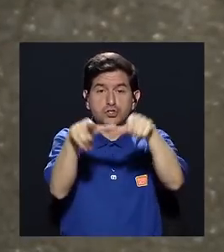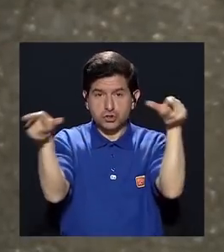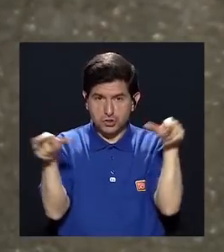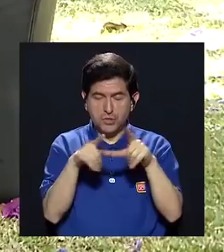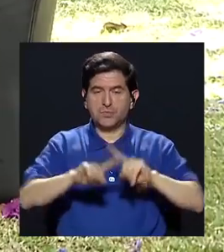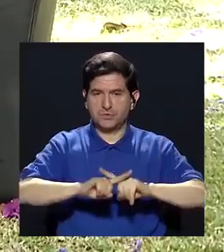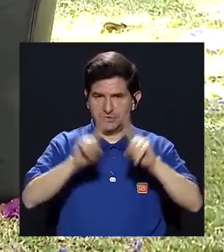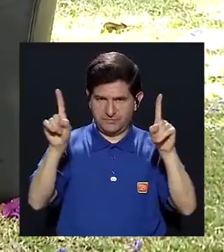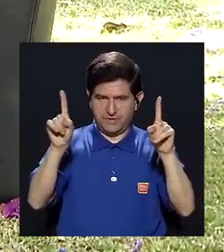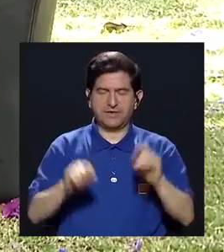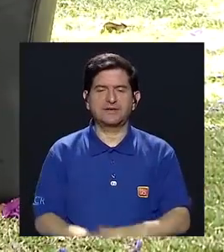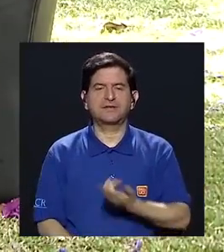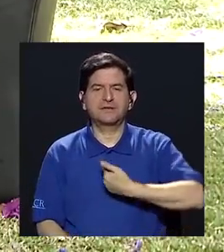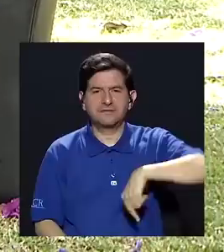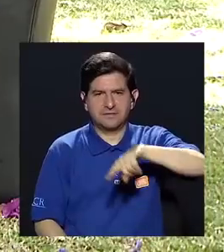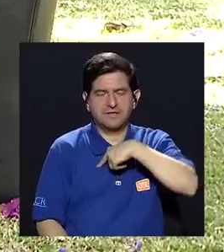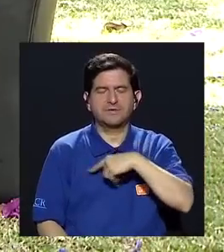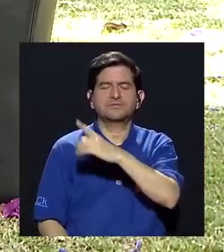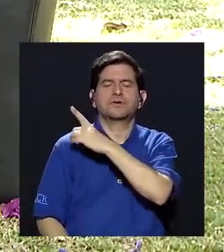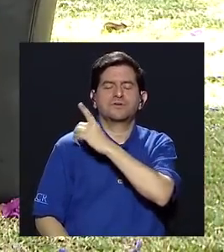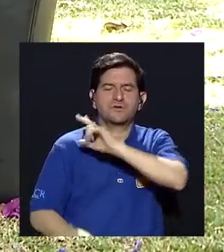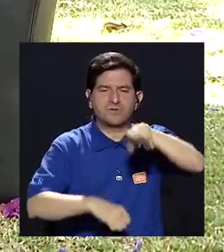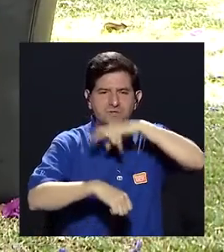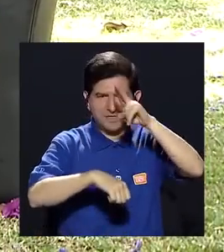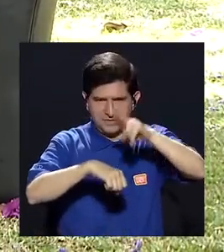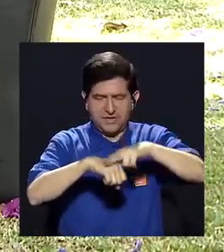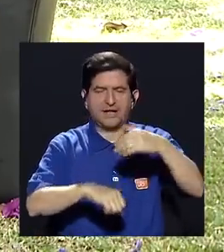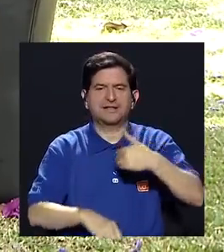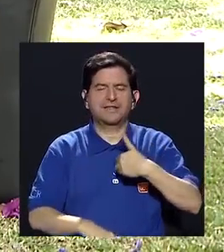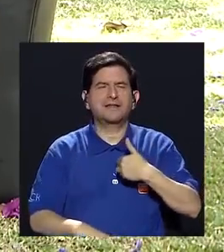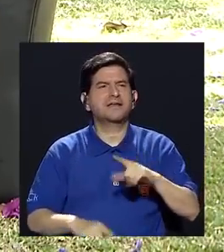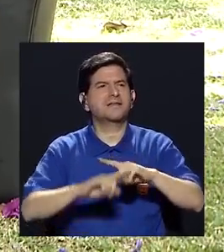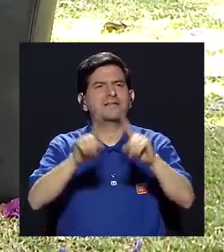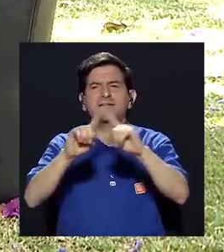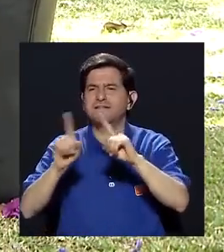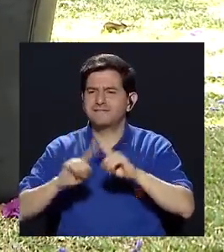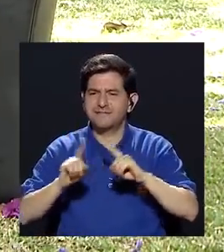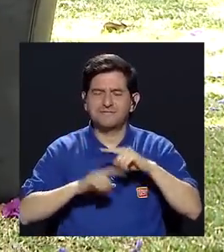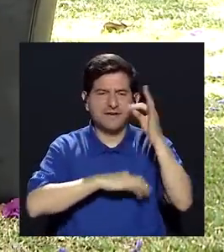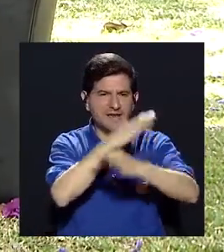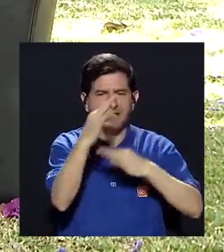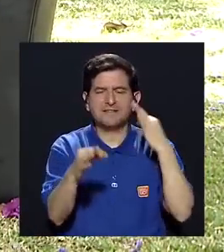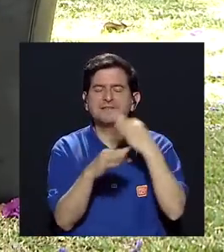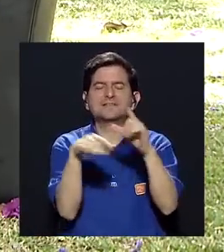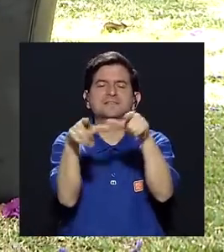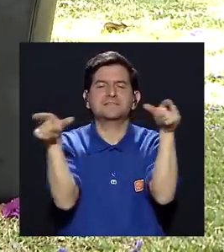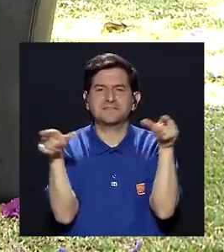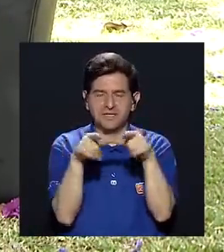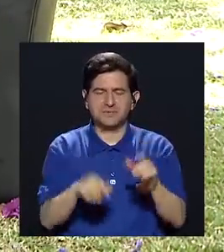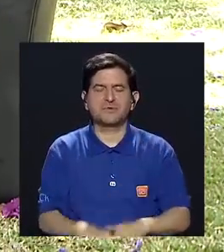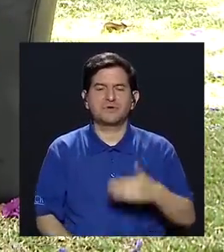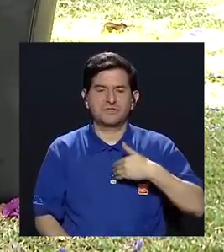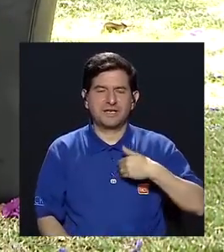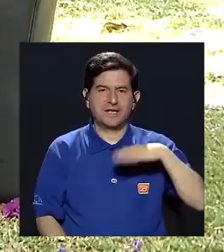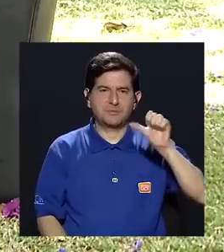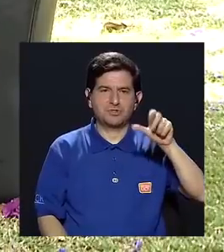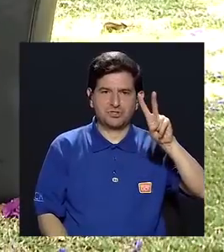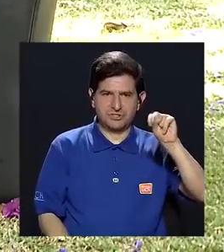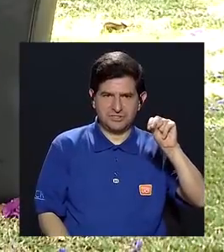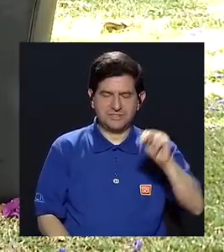que nosotros en la Dirección Nacional de Sensinay tenemos varios tipos de establecimientos. Tenemos